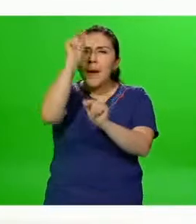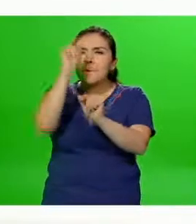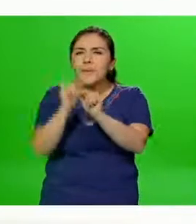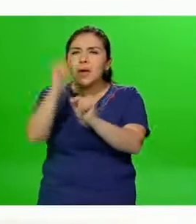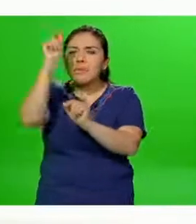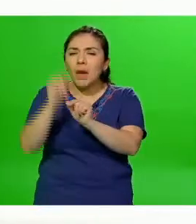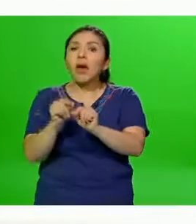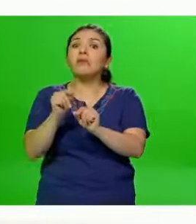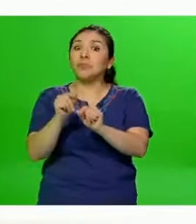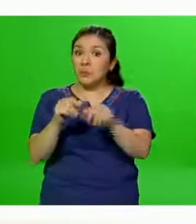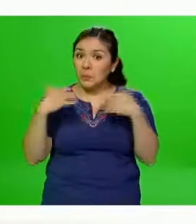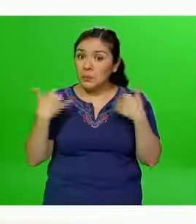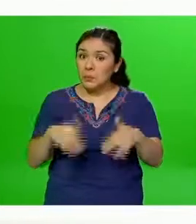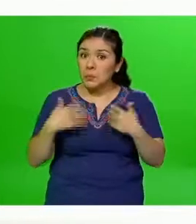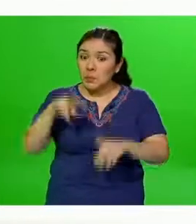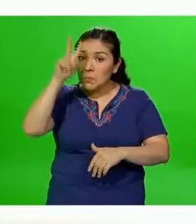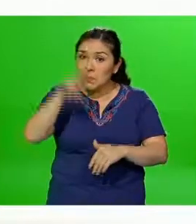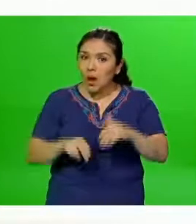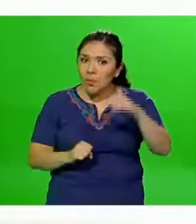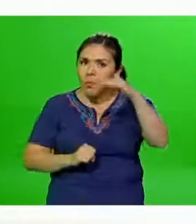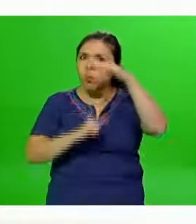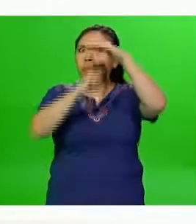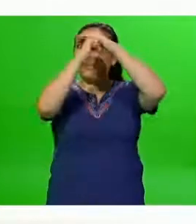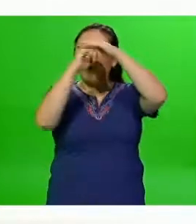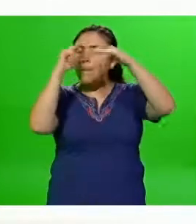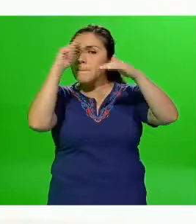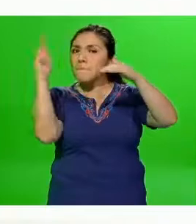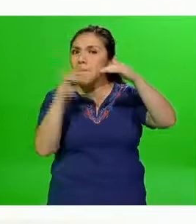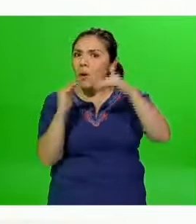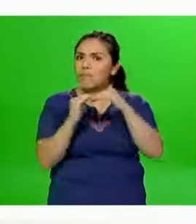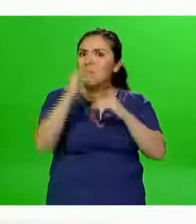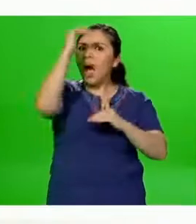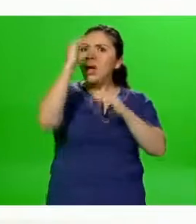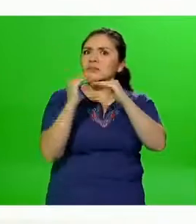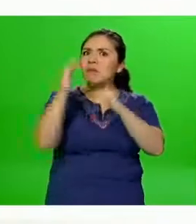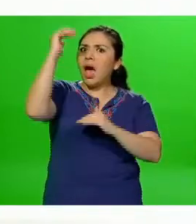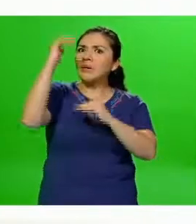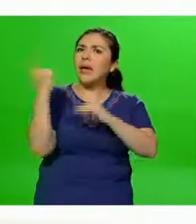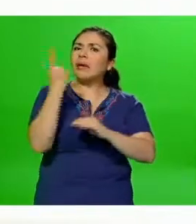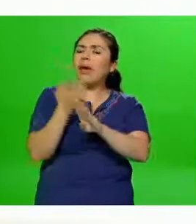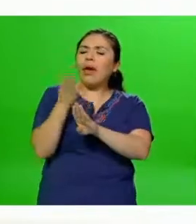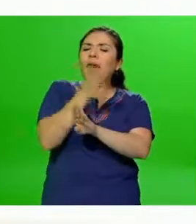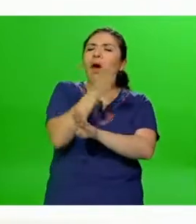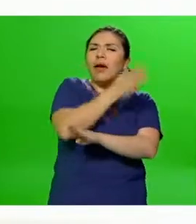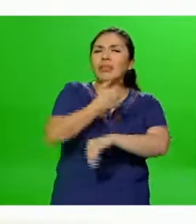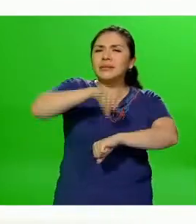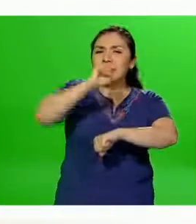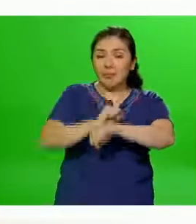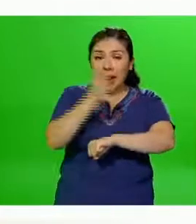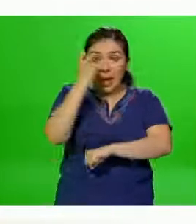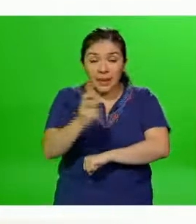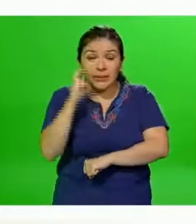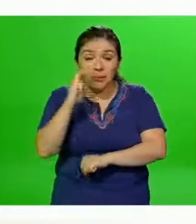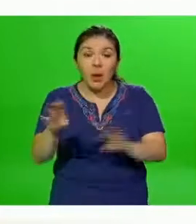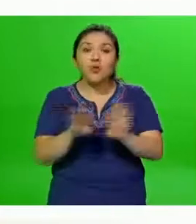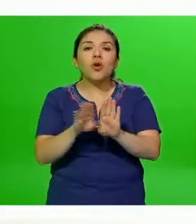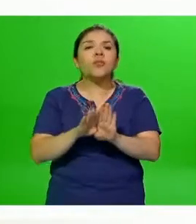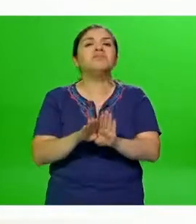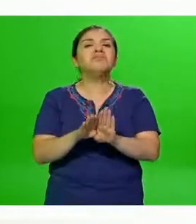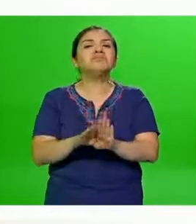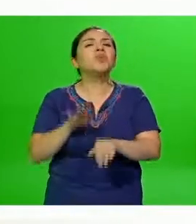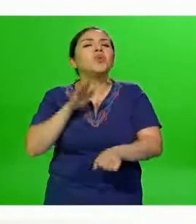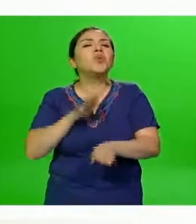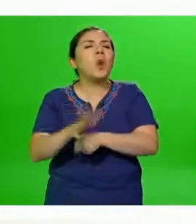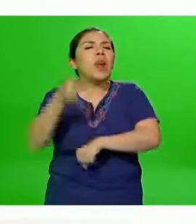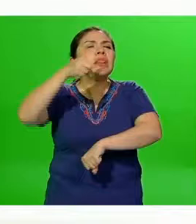alturas bastante, digamos, superiores a las que veíamos en semanas previas, lo cual no solamente aseguró el día que más